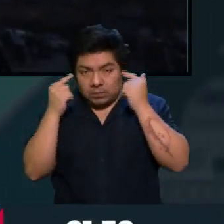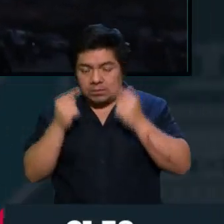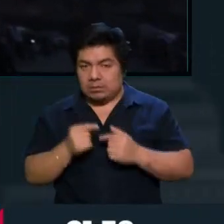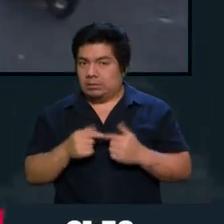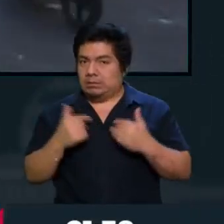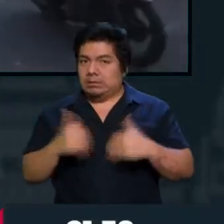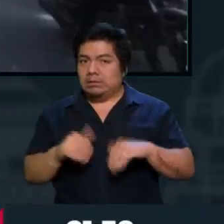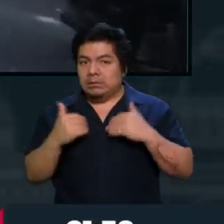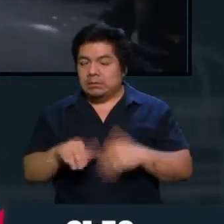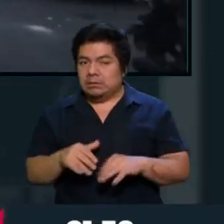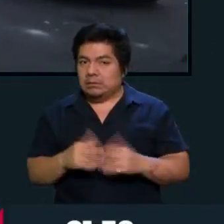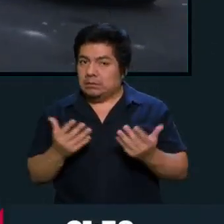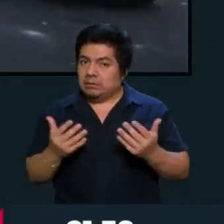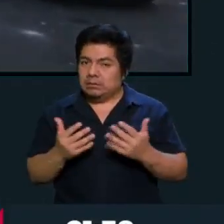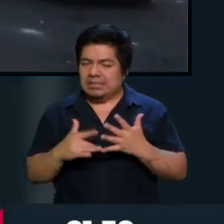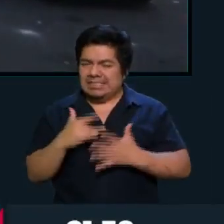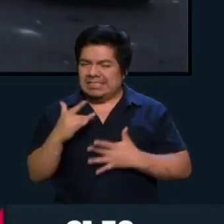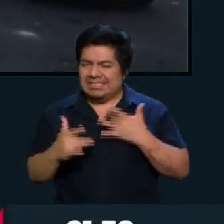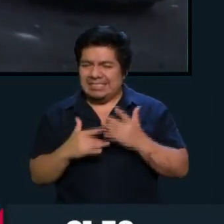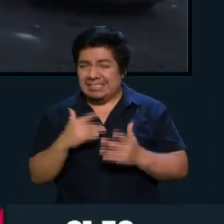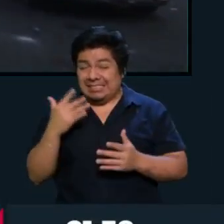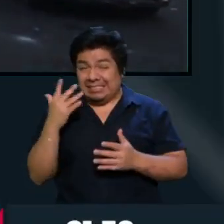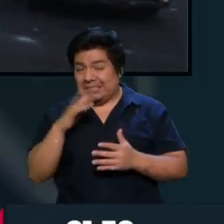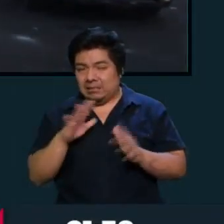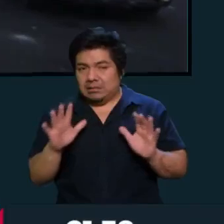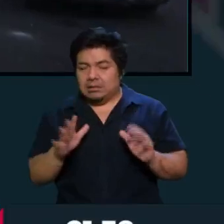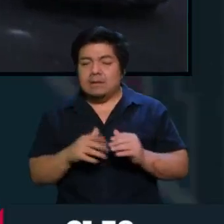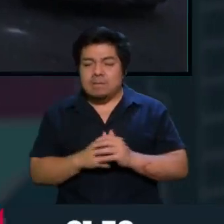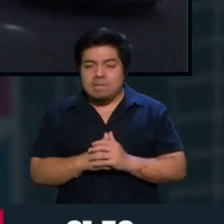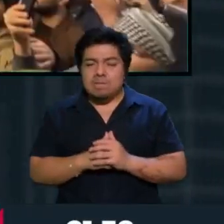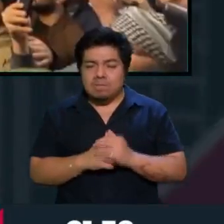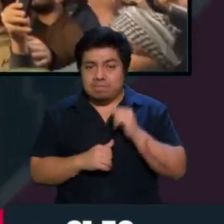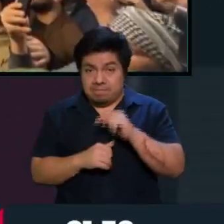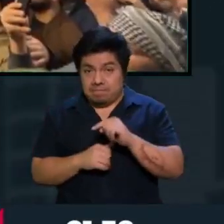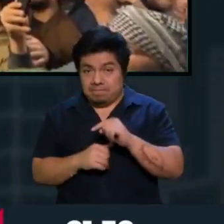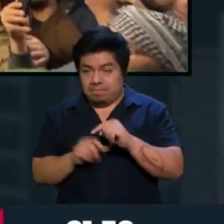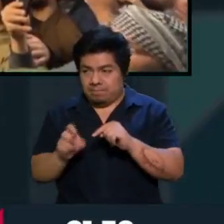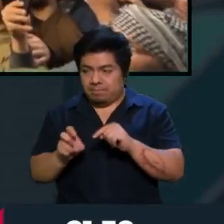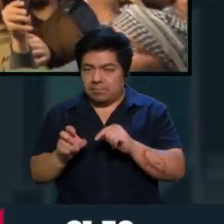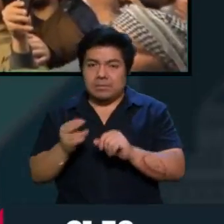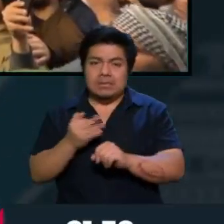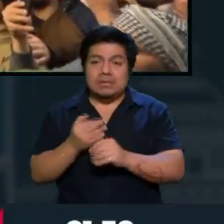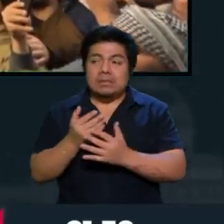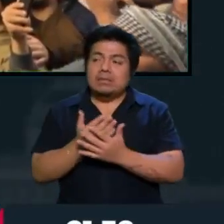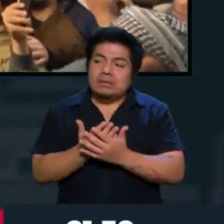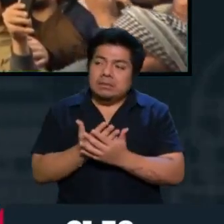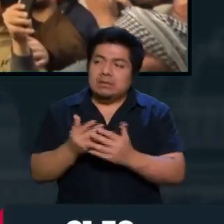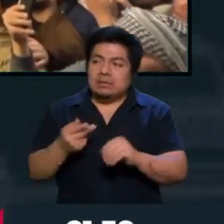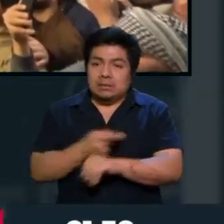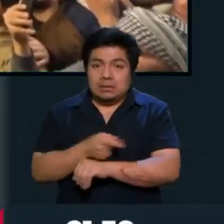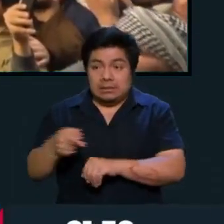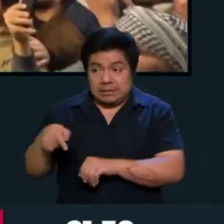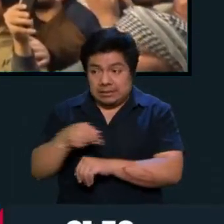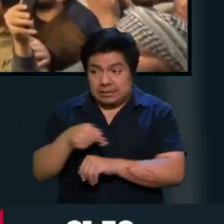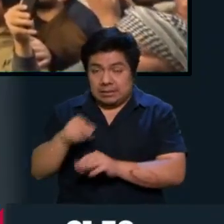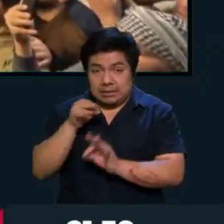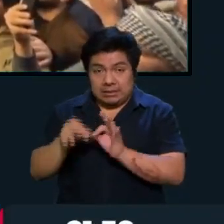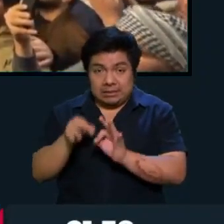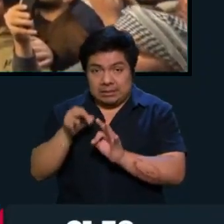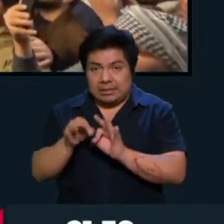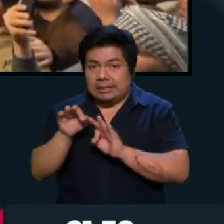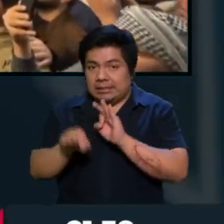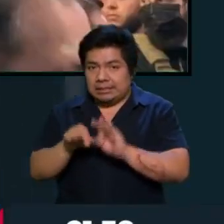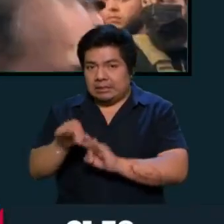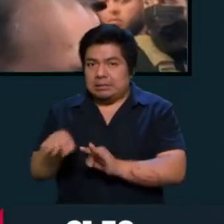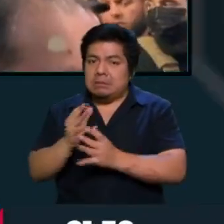una cosa orwelliana a más no poder. Y en ese sentido, ver hasta dónde ellos pueden cumplir el sueño, aunque